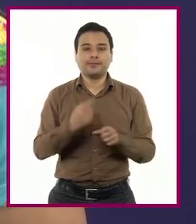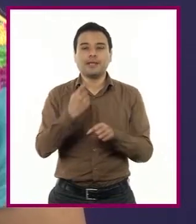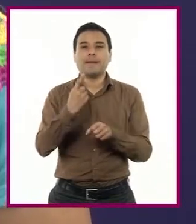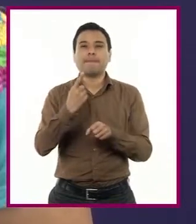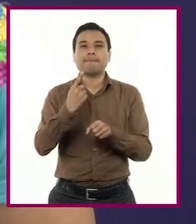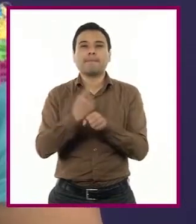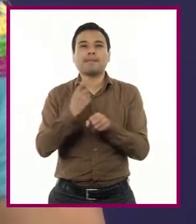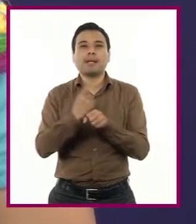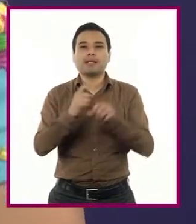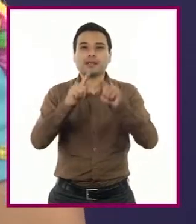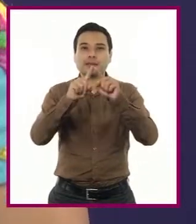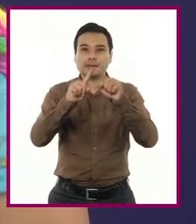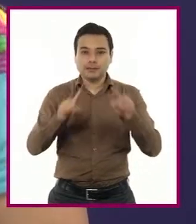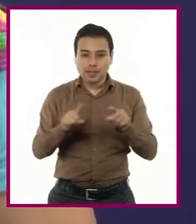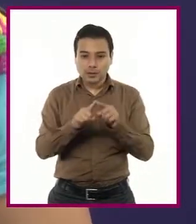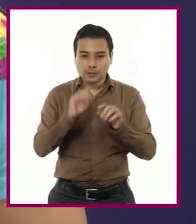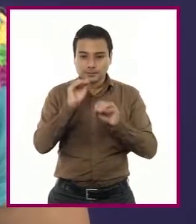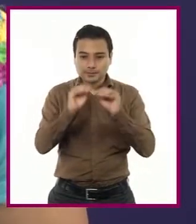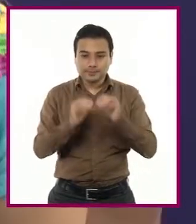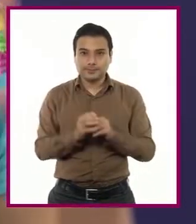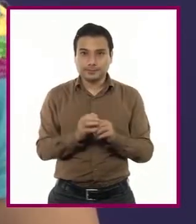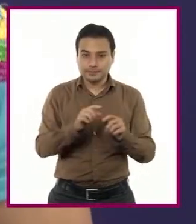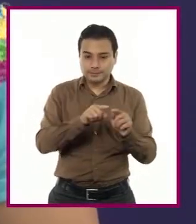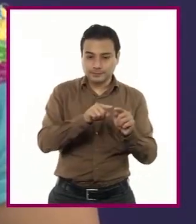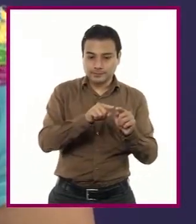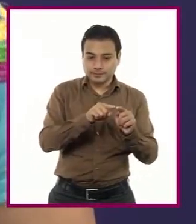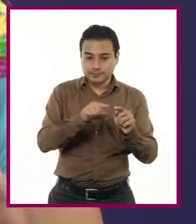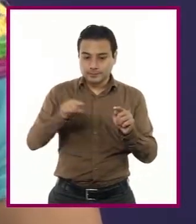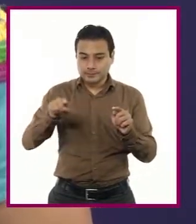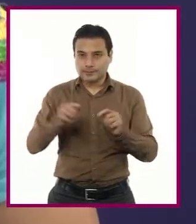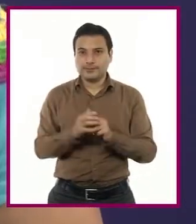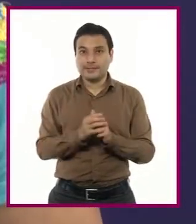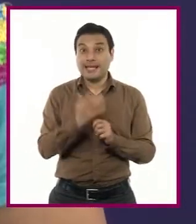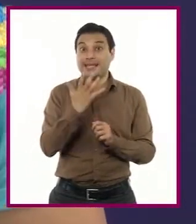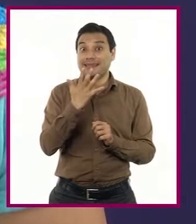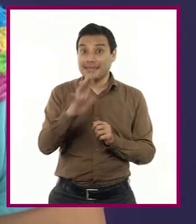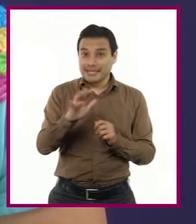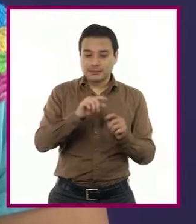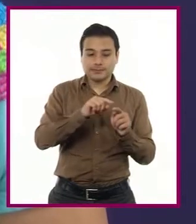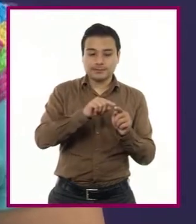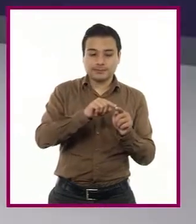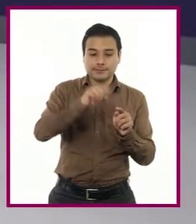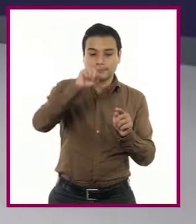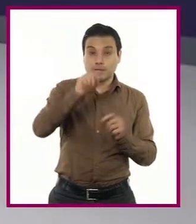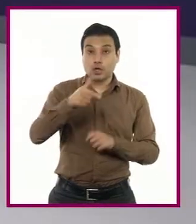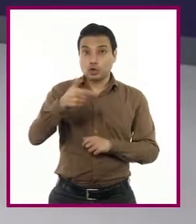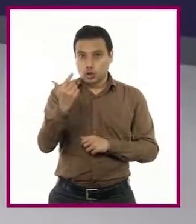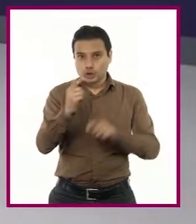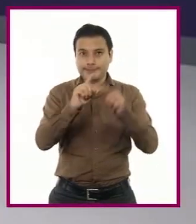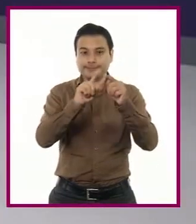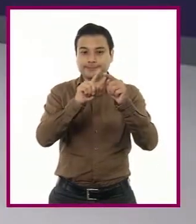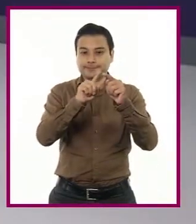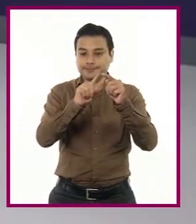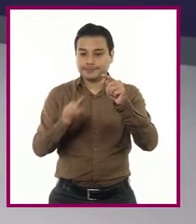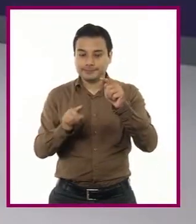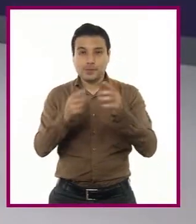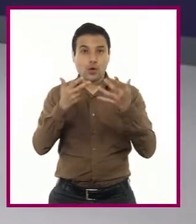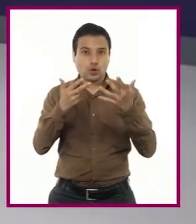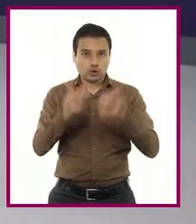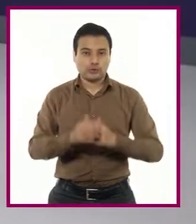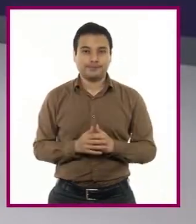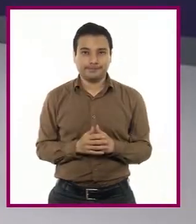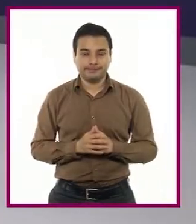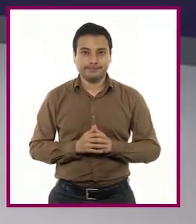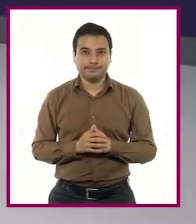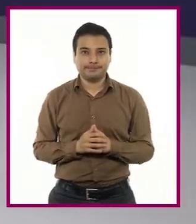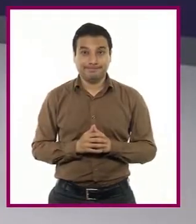por construir, los lados deben medir 10 centímetros, 12 centímetros y 8 centímetros. Maestra Saraí,